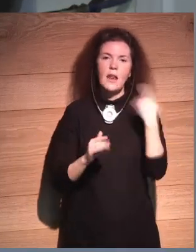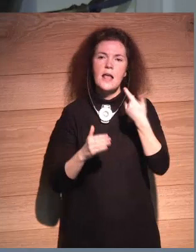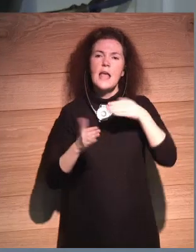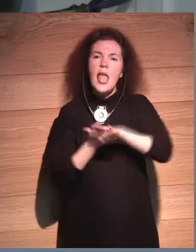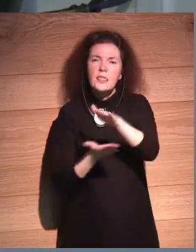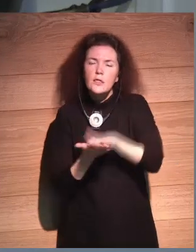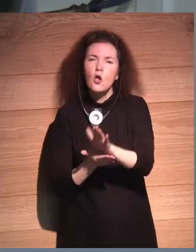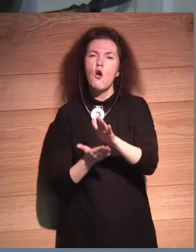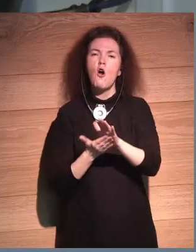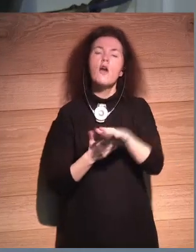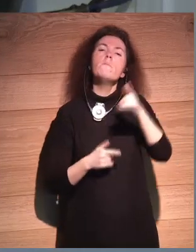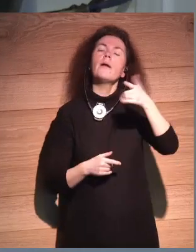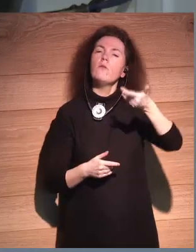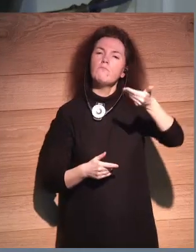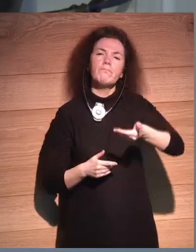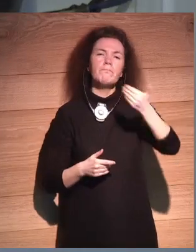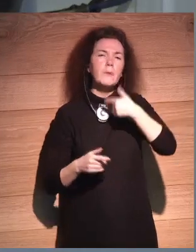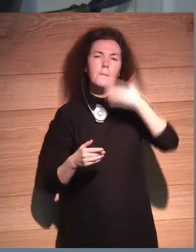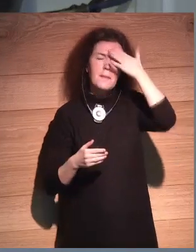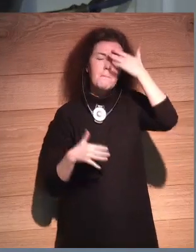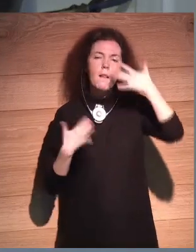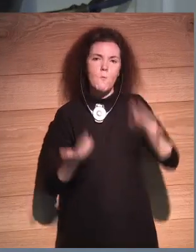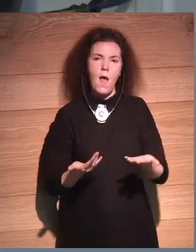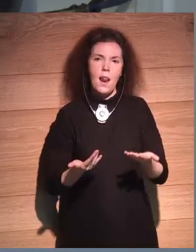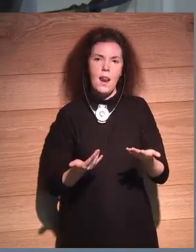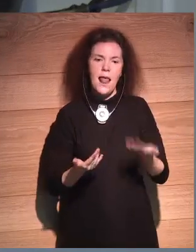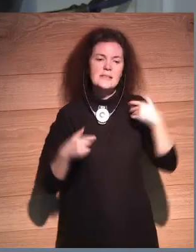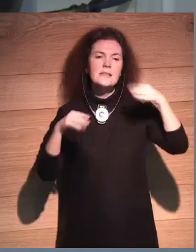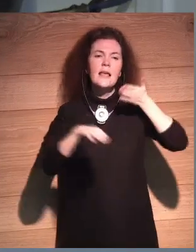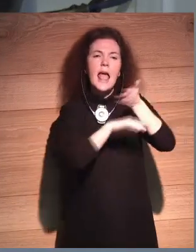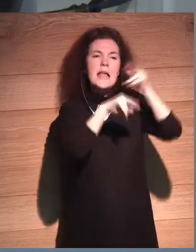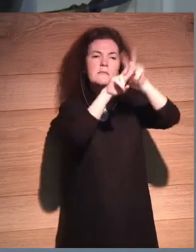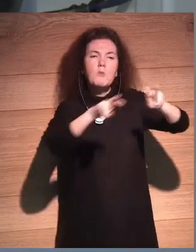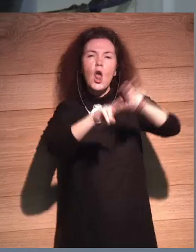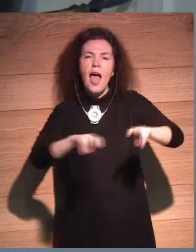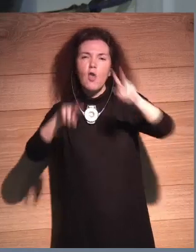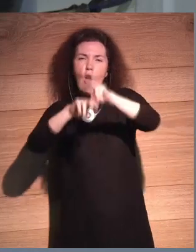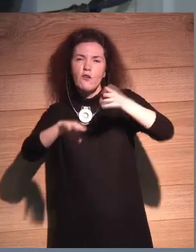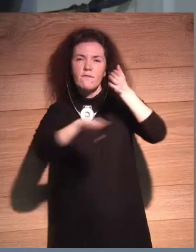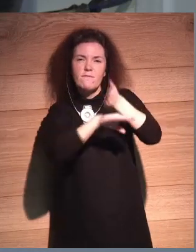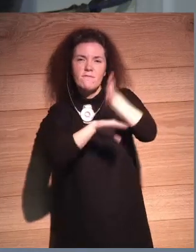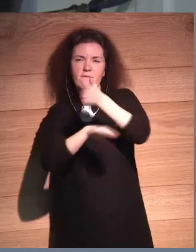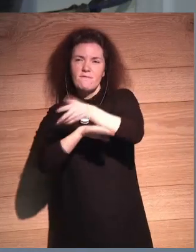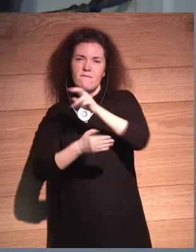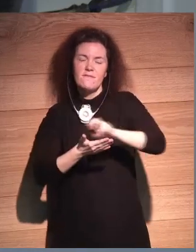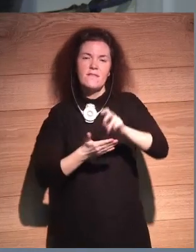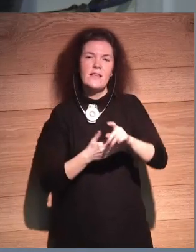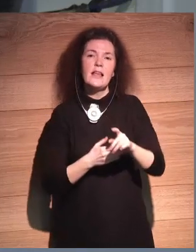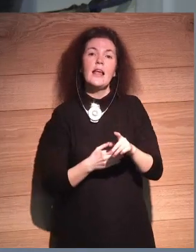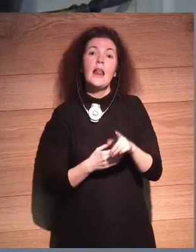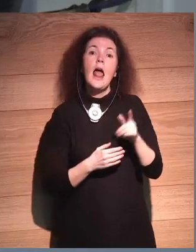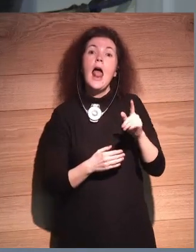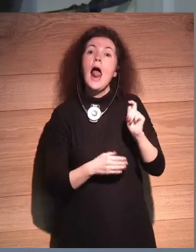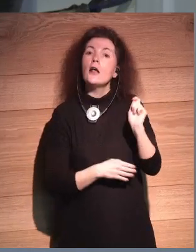editor, pero destaca sobre todo una de ellas, que es la de ser explorador. Y no solo porque haya